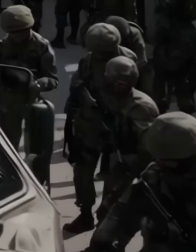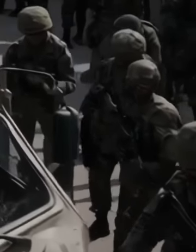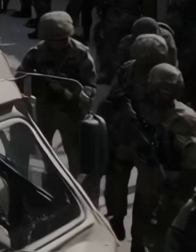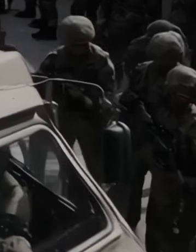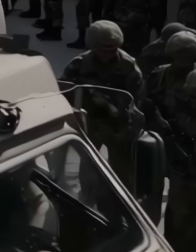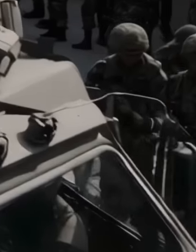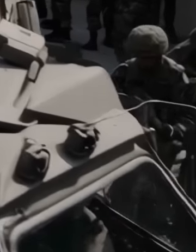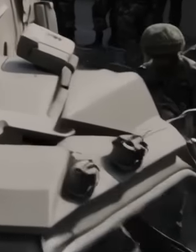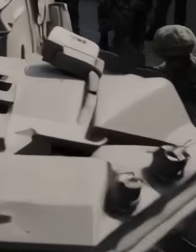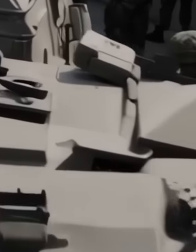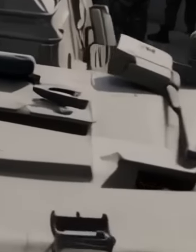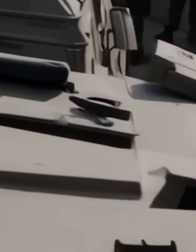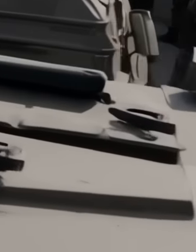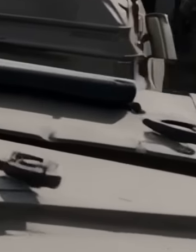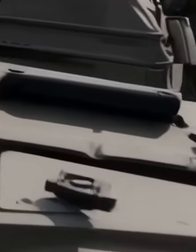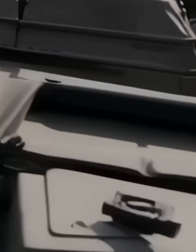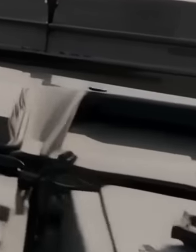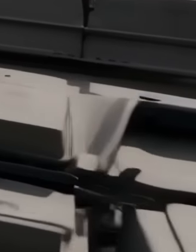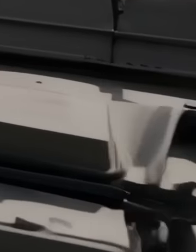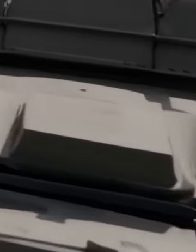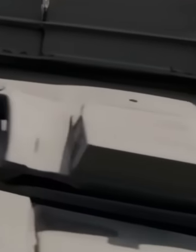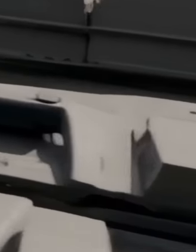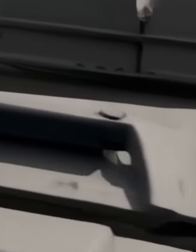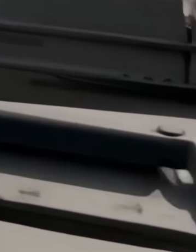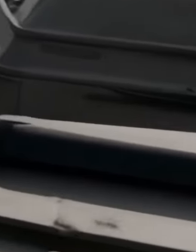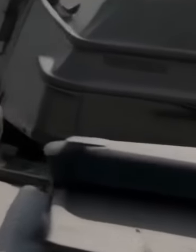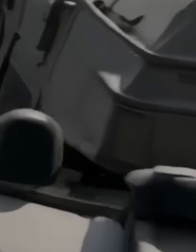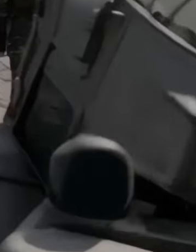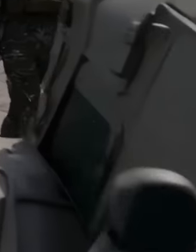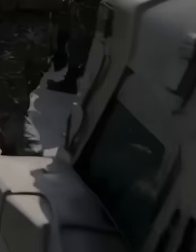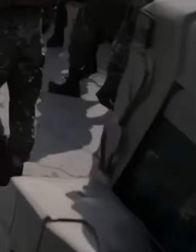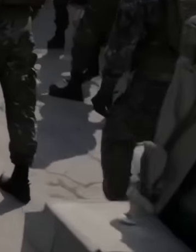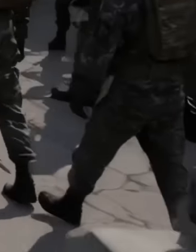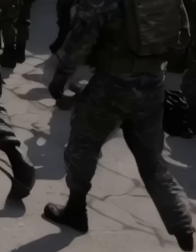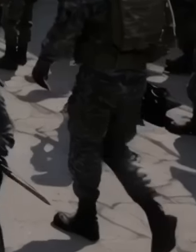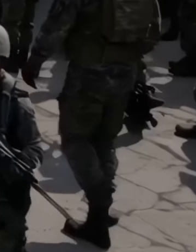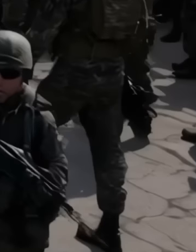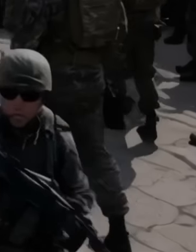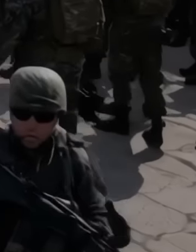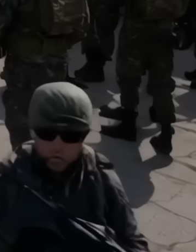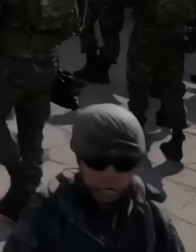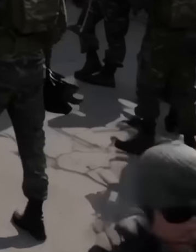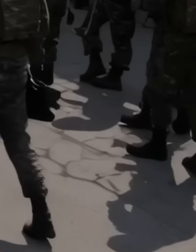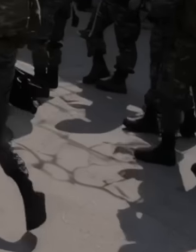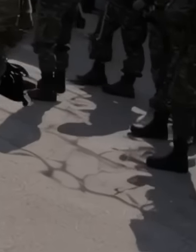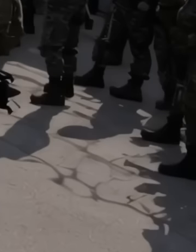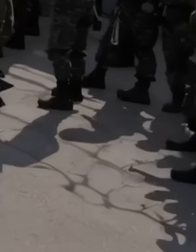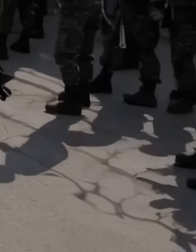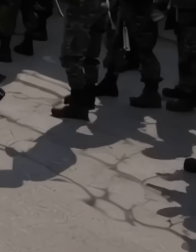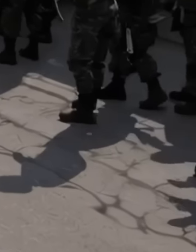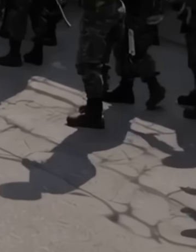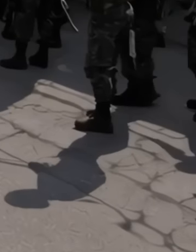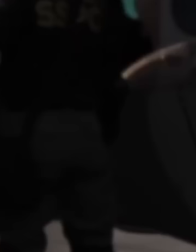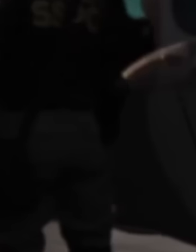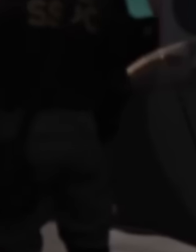menos. Mientras allá se preguntan cómo pasó, aquí tenemos la respuesta. Omar García Harfuch está logrando en